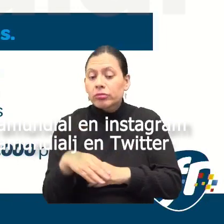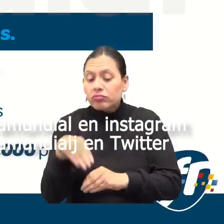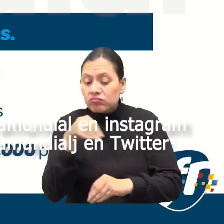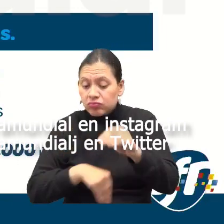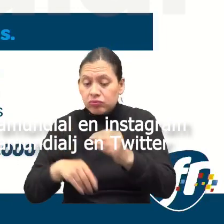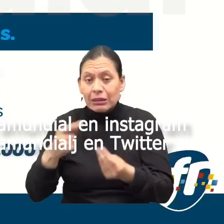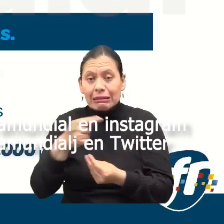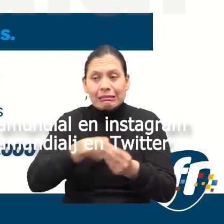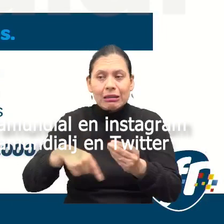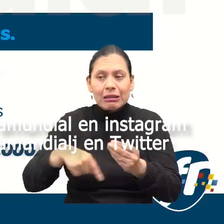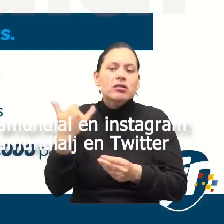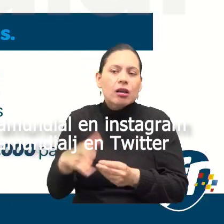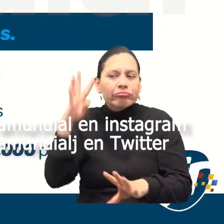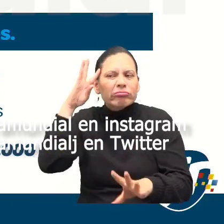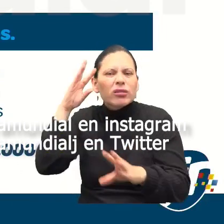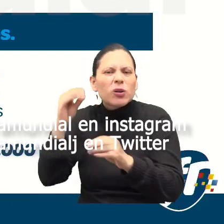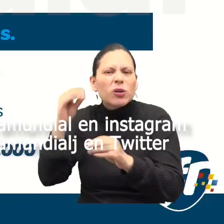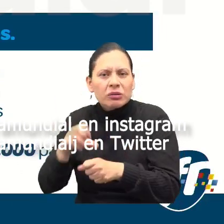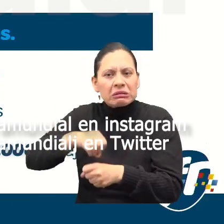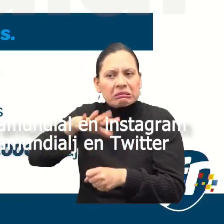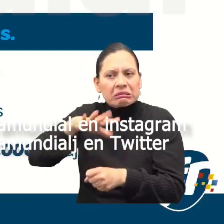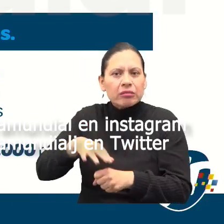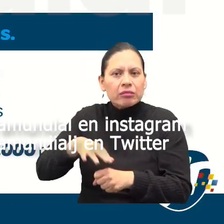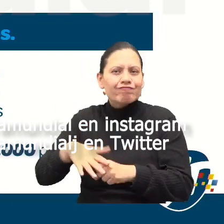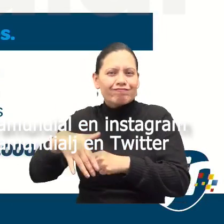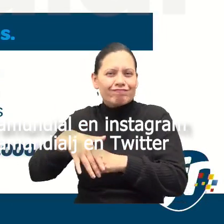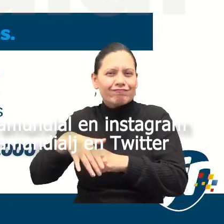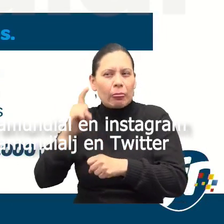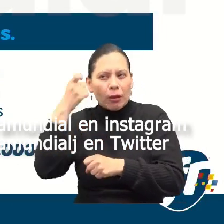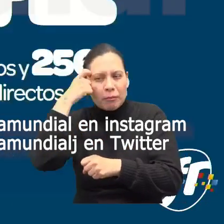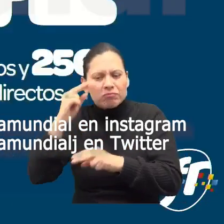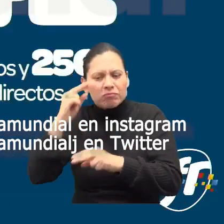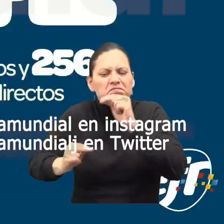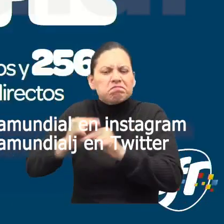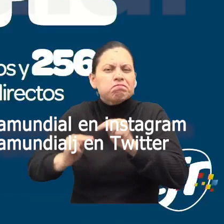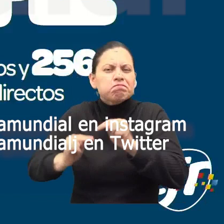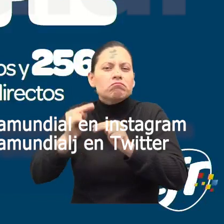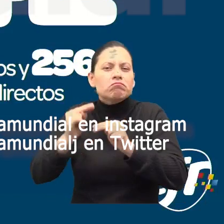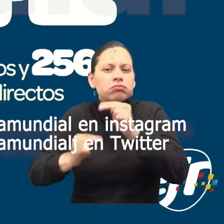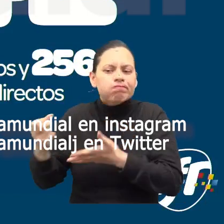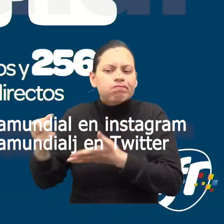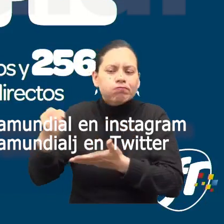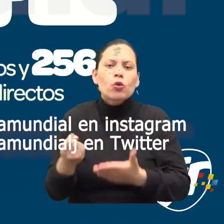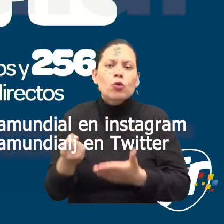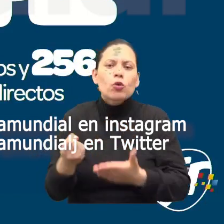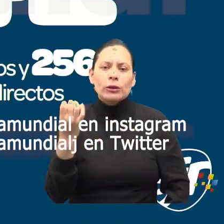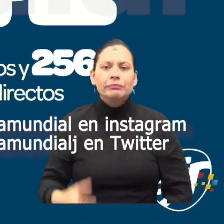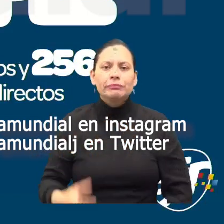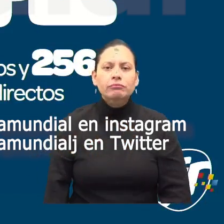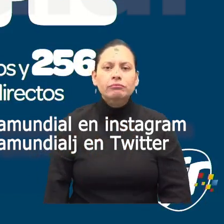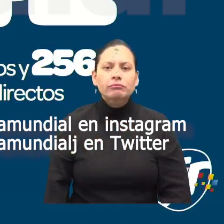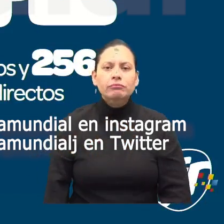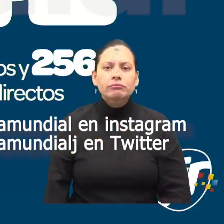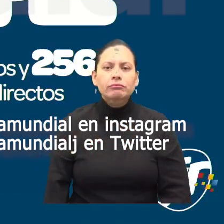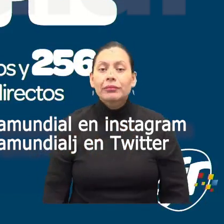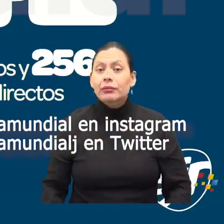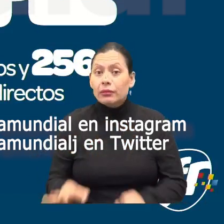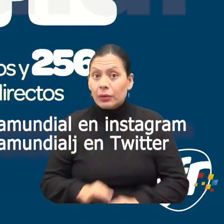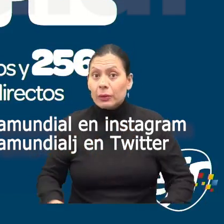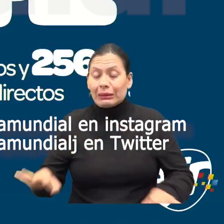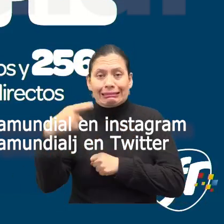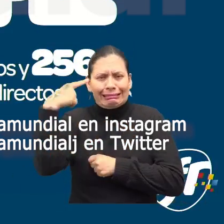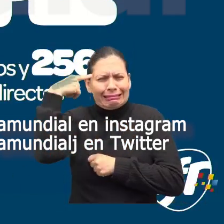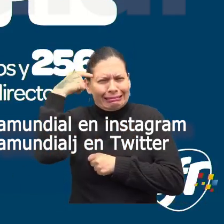y con el concesionario ejecutor lo que significa su construcción. La gestión predial, tal vez uno de los retos